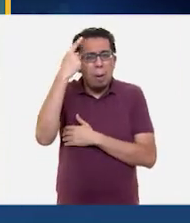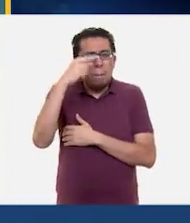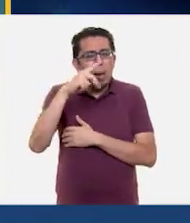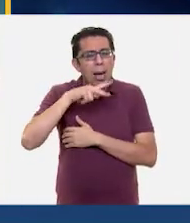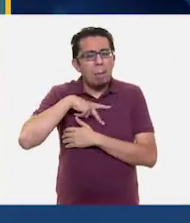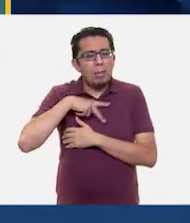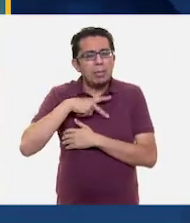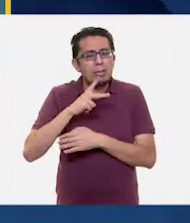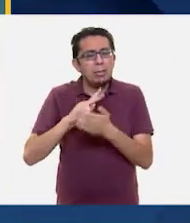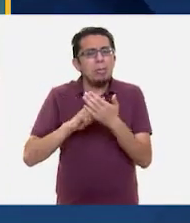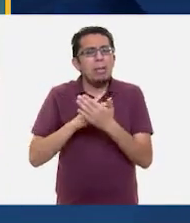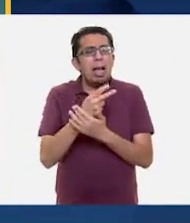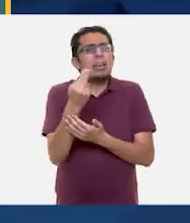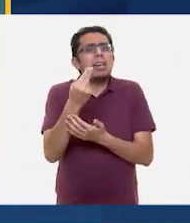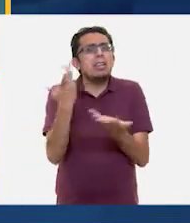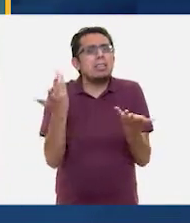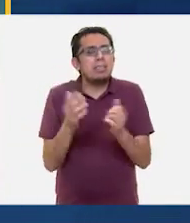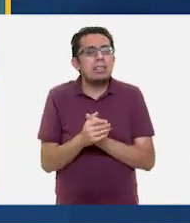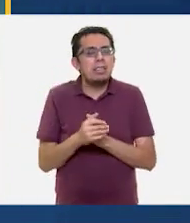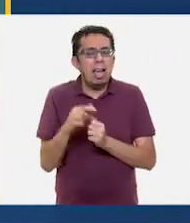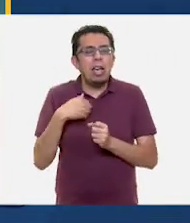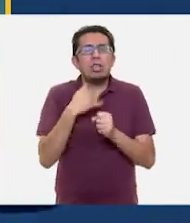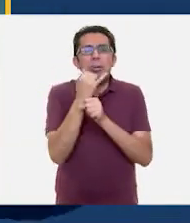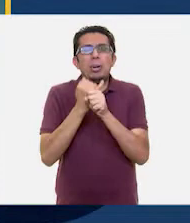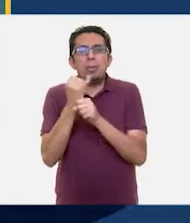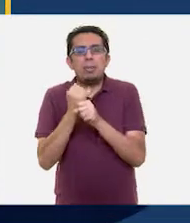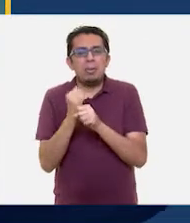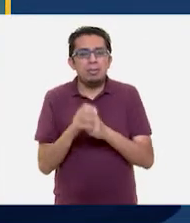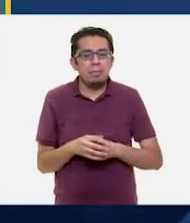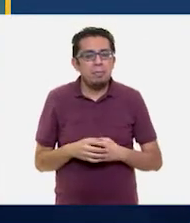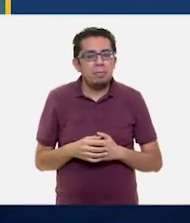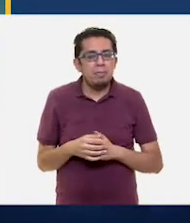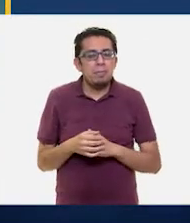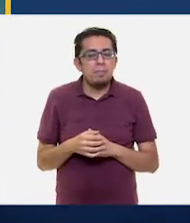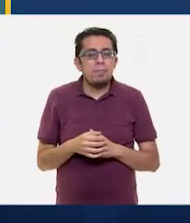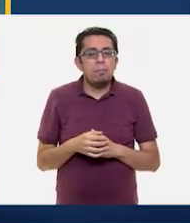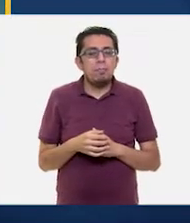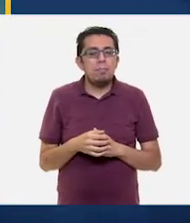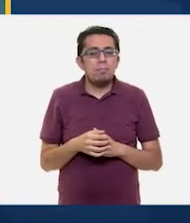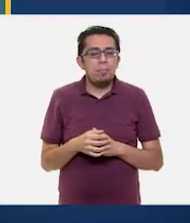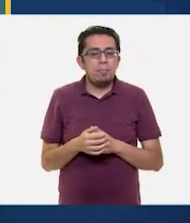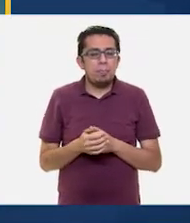¿Qué necesitaré? Ya sé, voy a investigar.